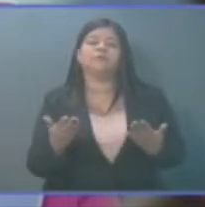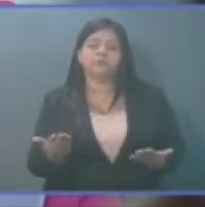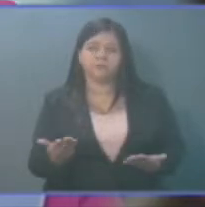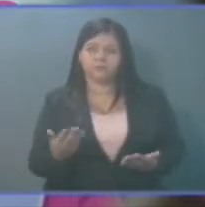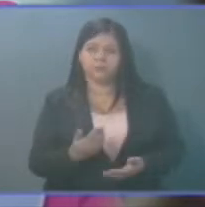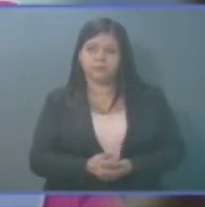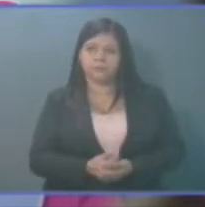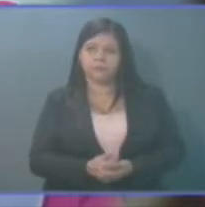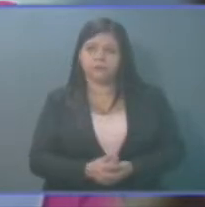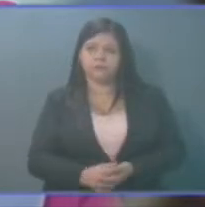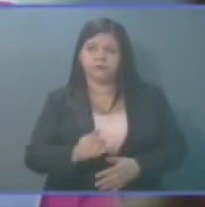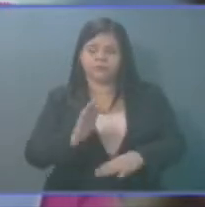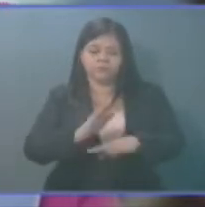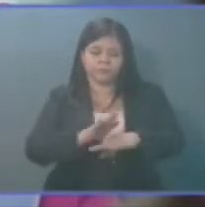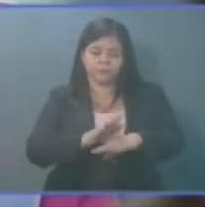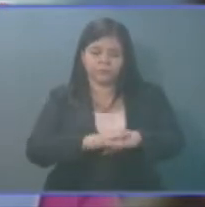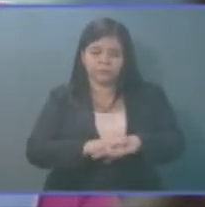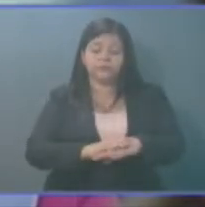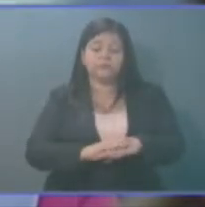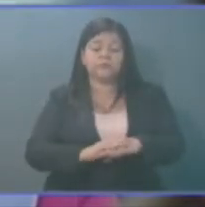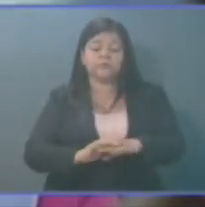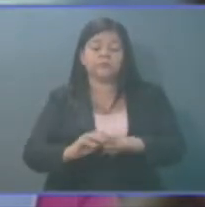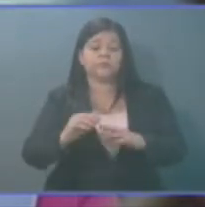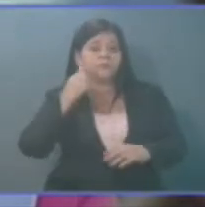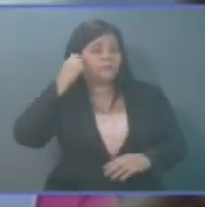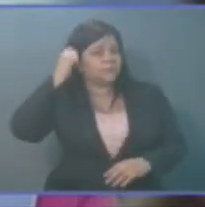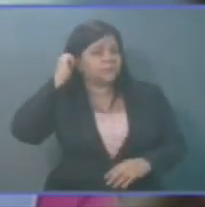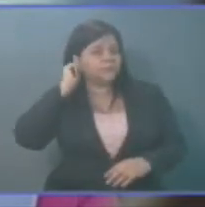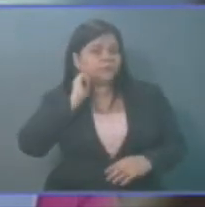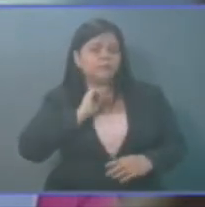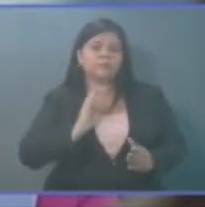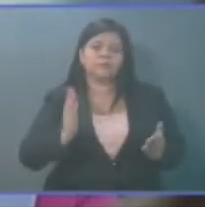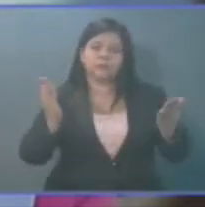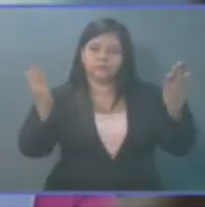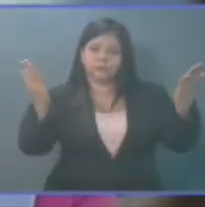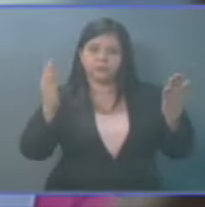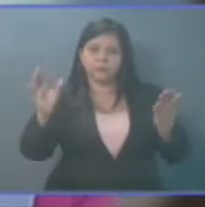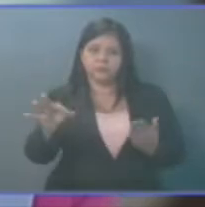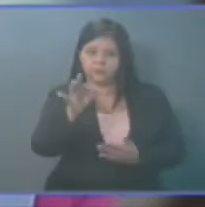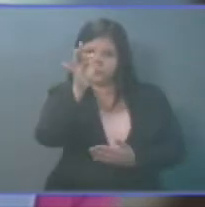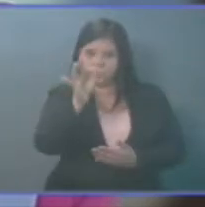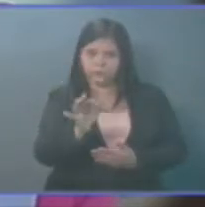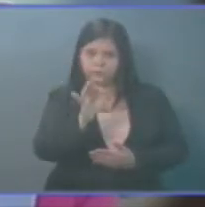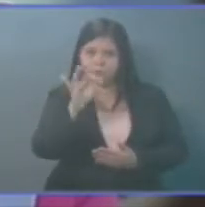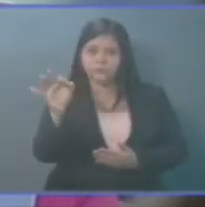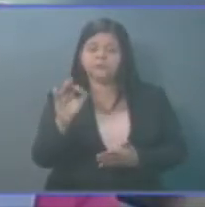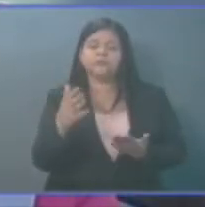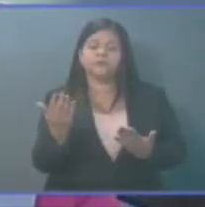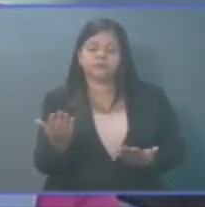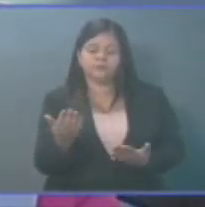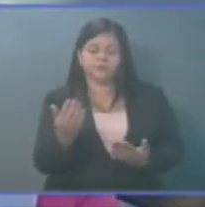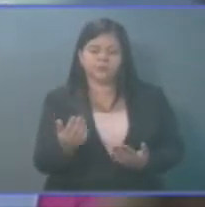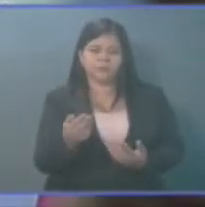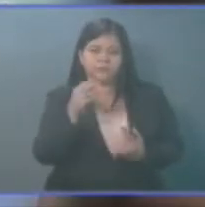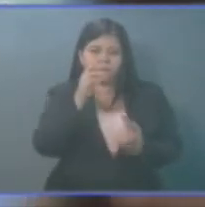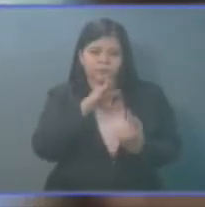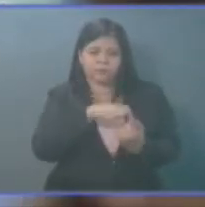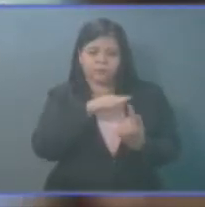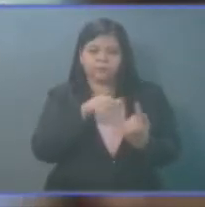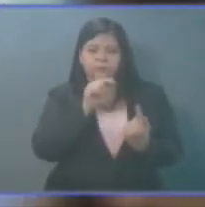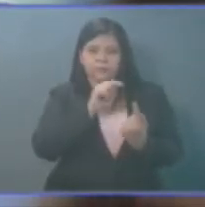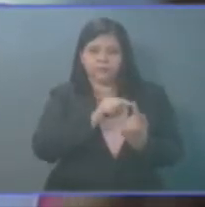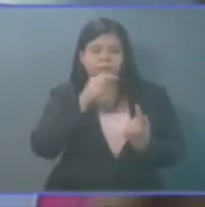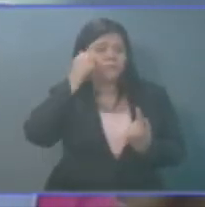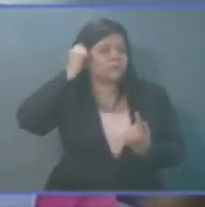del anuncio del Papa Francisco de beatificar próximamente al sacerdote de origen